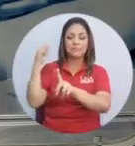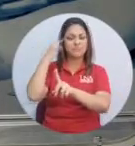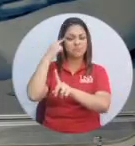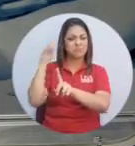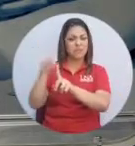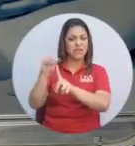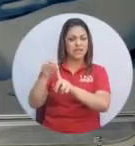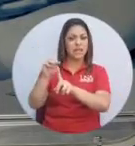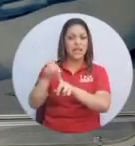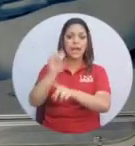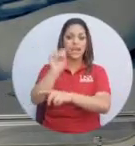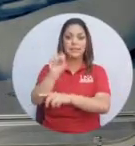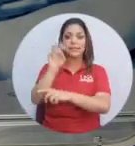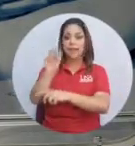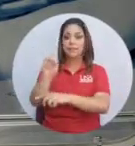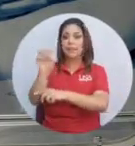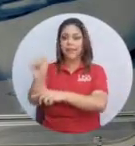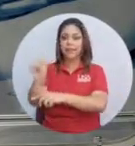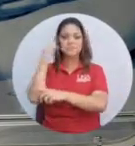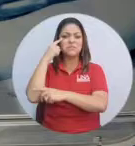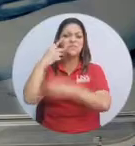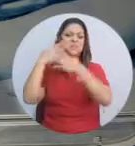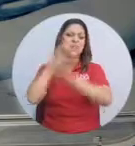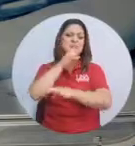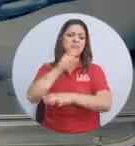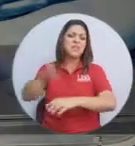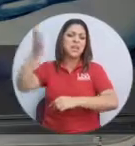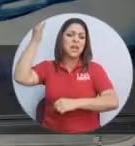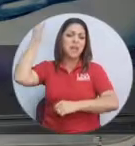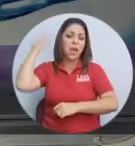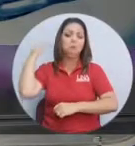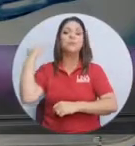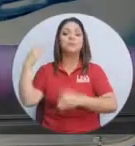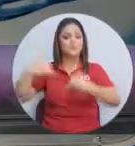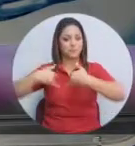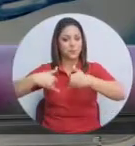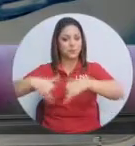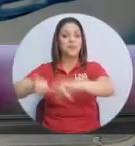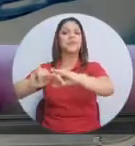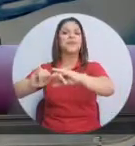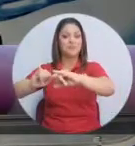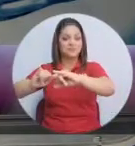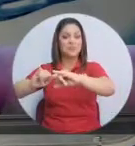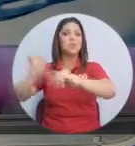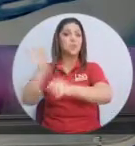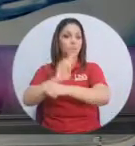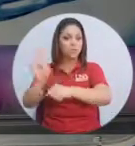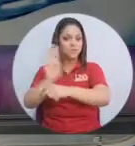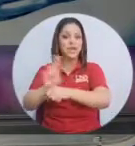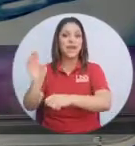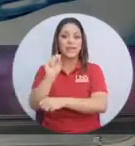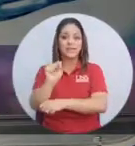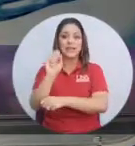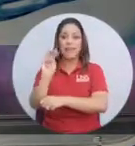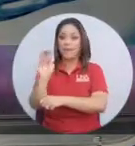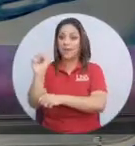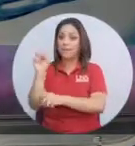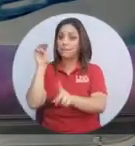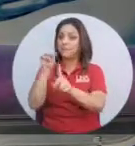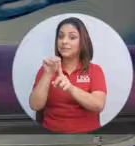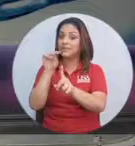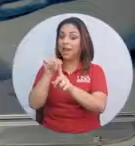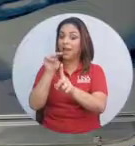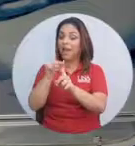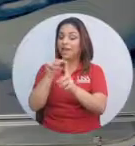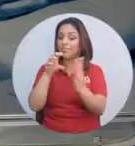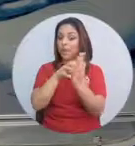interesante, creíamos en desuso el SMS, texto que usábamos hace mucho tiempo y a la gente le parece hasta nuevo usarlo ahora, y